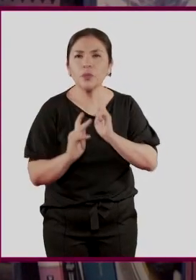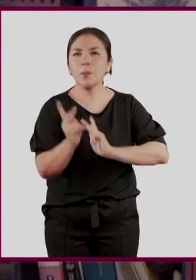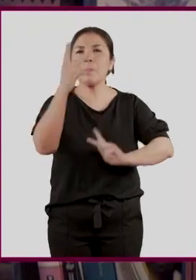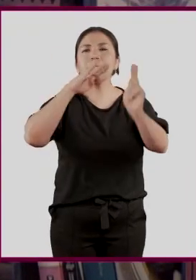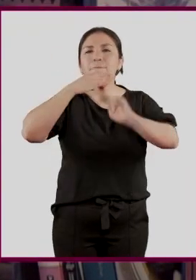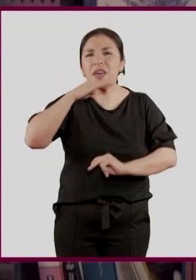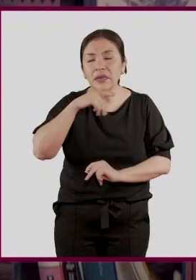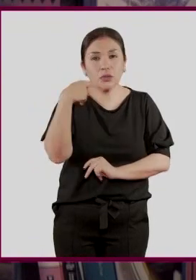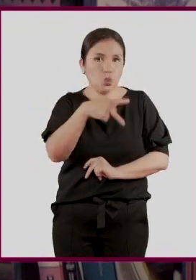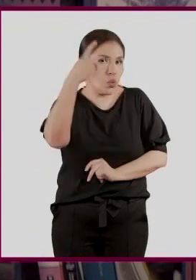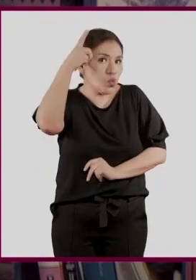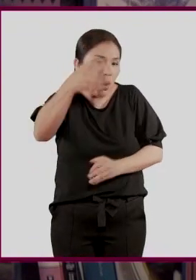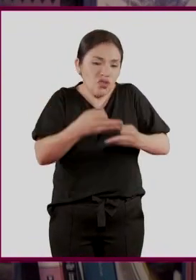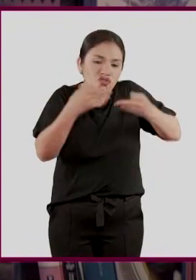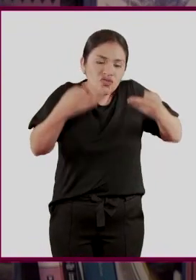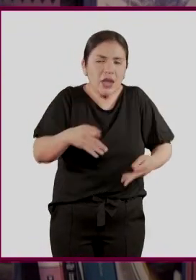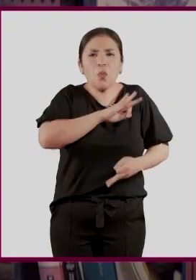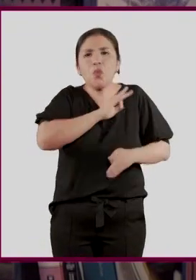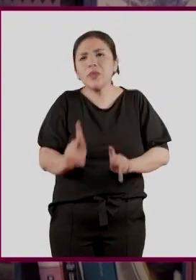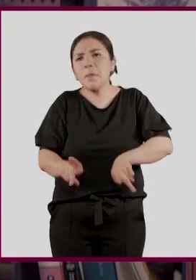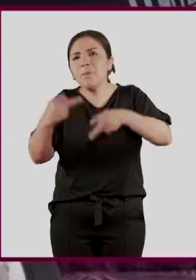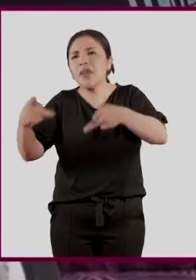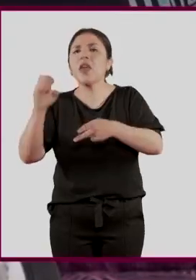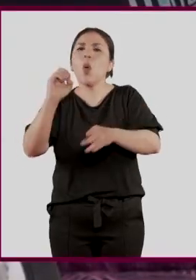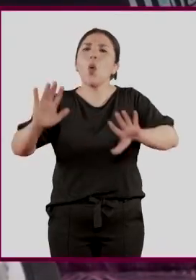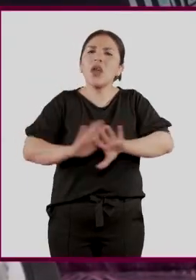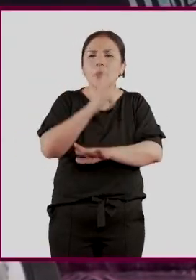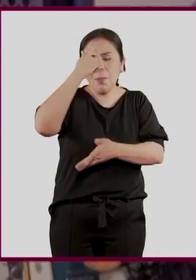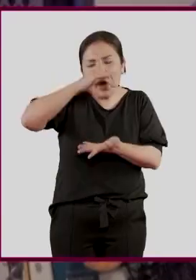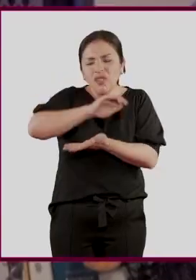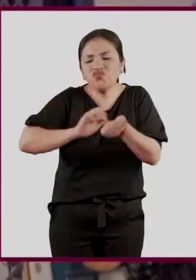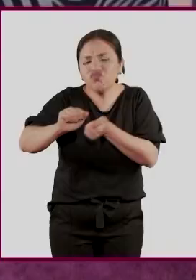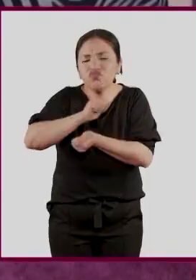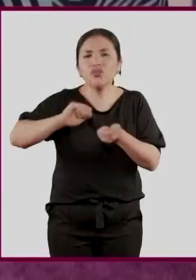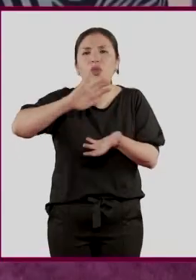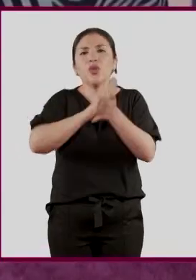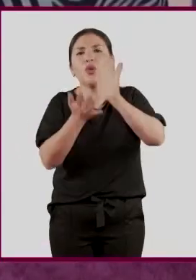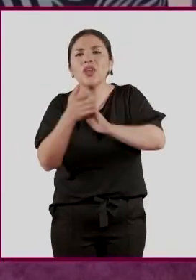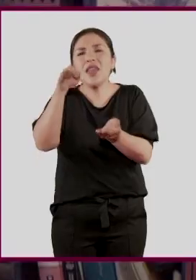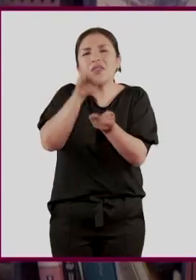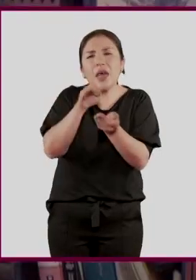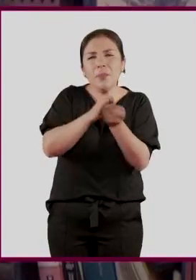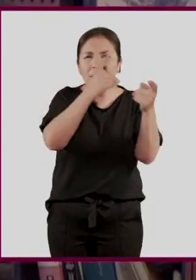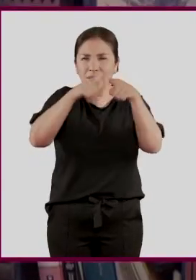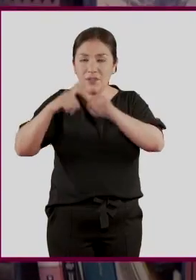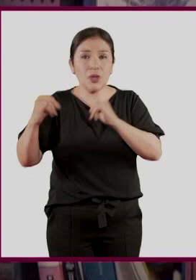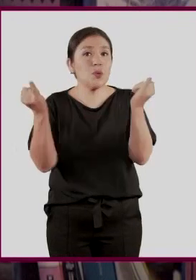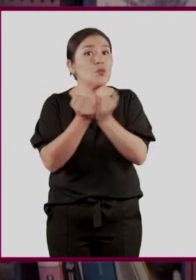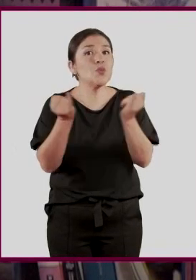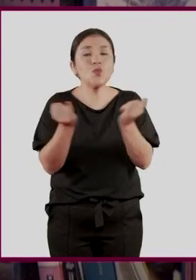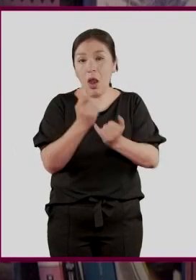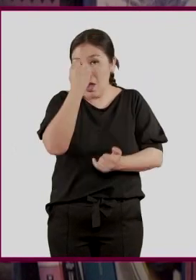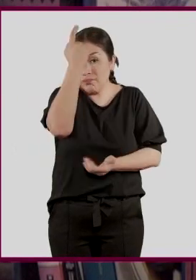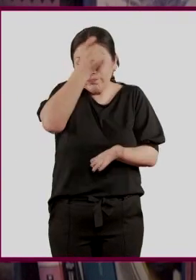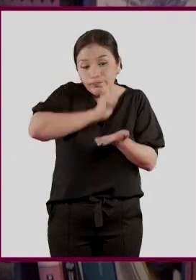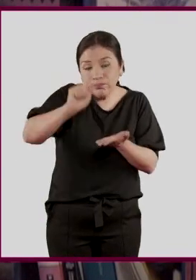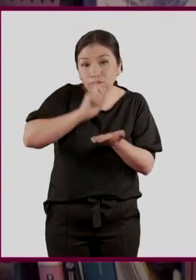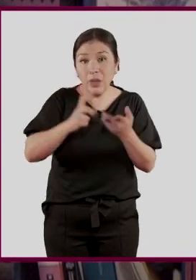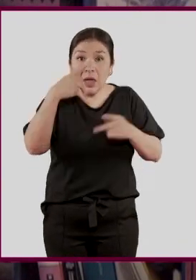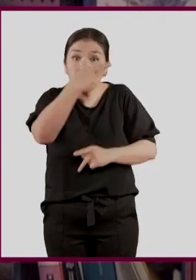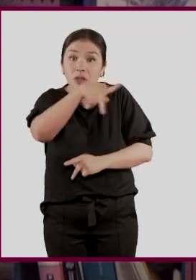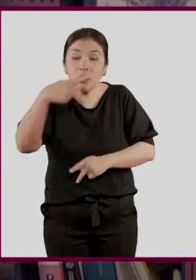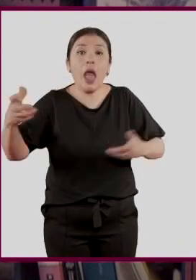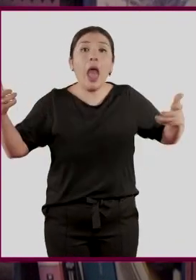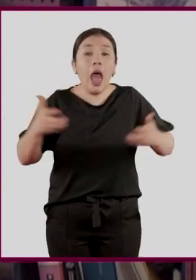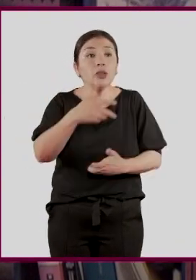sus cosechas, ya sea que las venda o las modifique en tortillas, tamales o lo que sea, la autoría de obras intelectuales